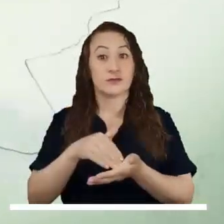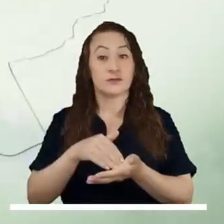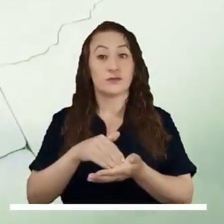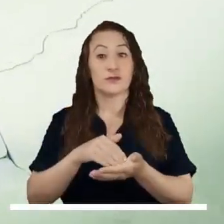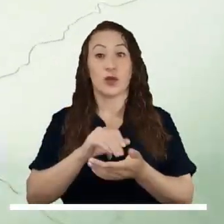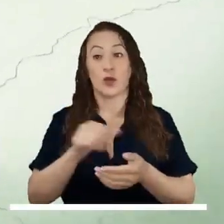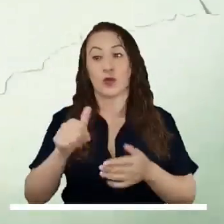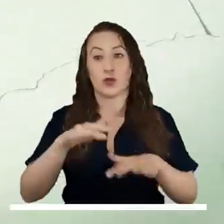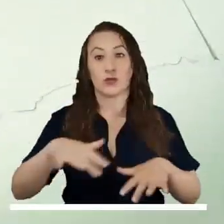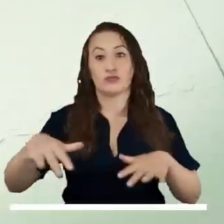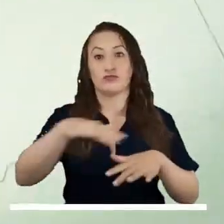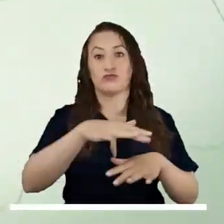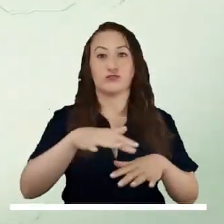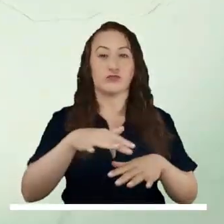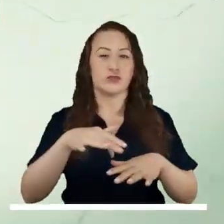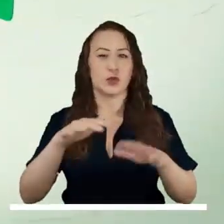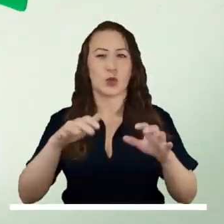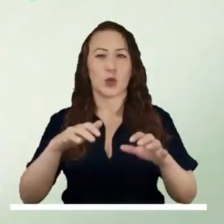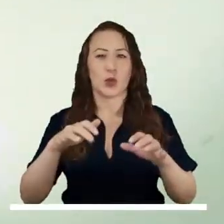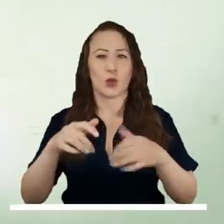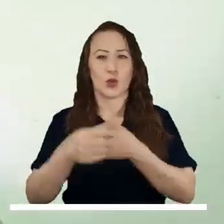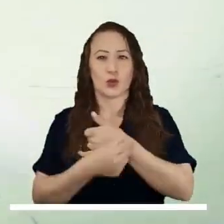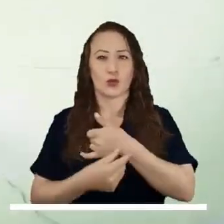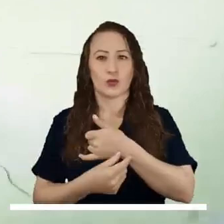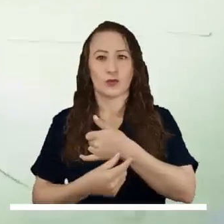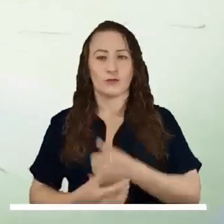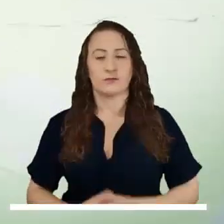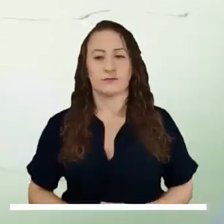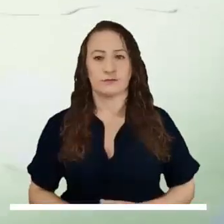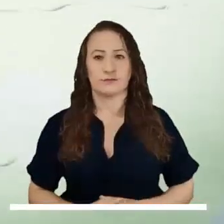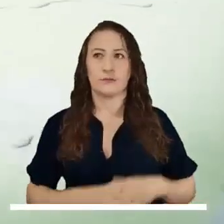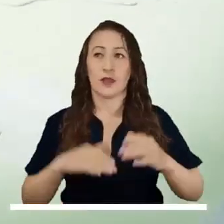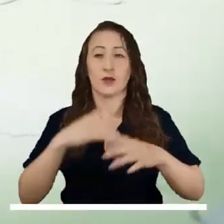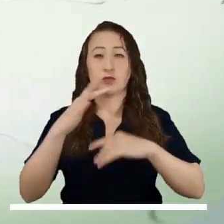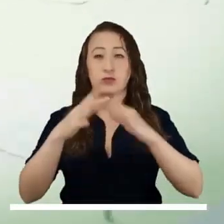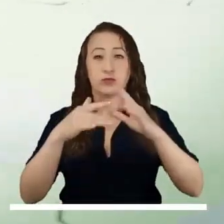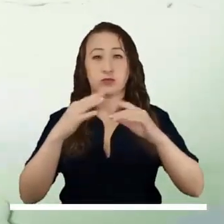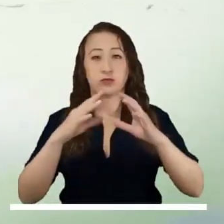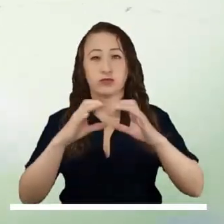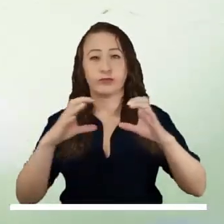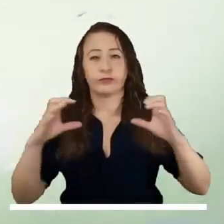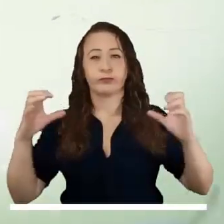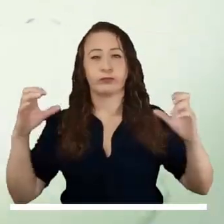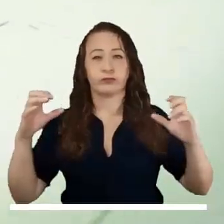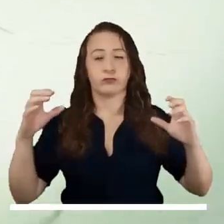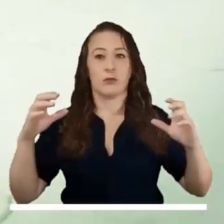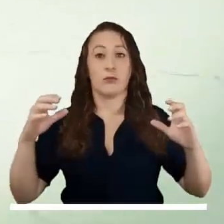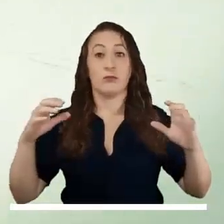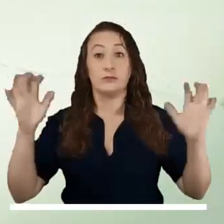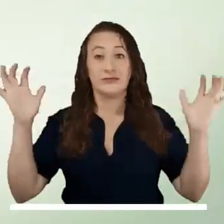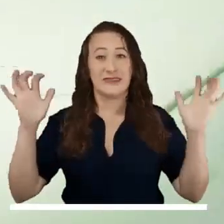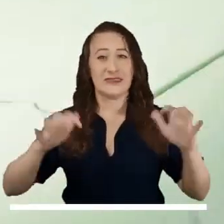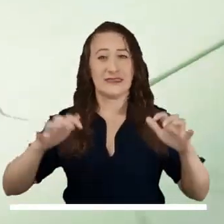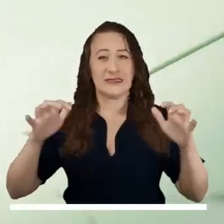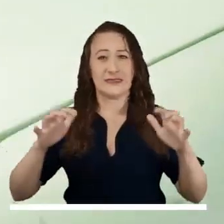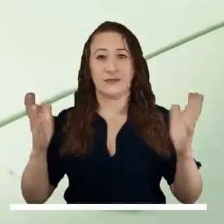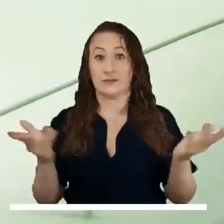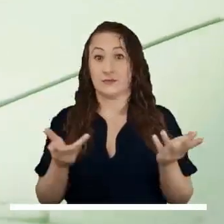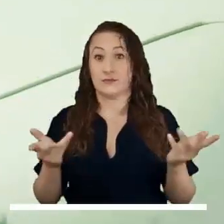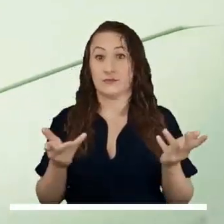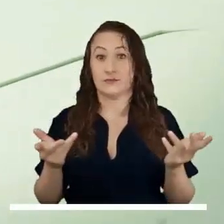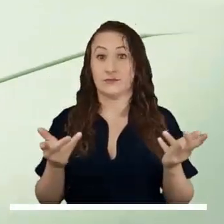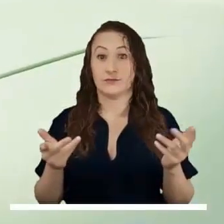menor intensidad en el resto del Pacífico colombiano. Se prevé cielo parcial a mayormente nublado con probabilidad de lluvias en